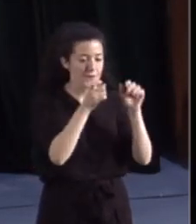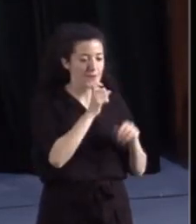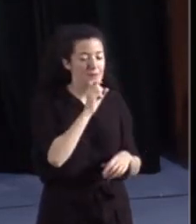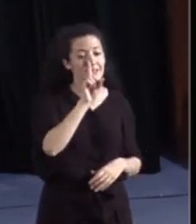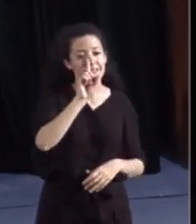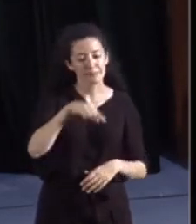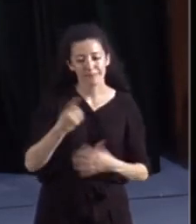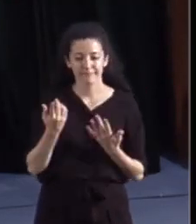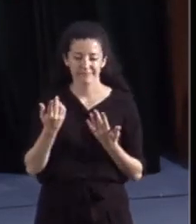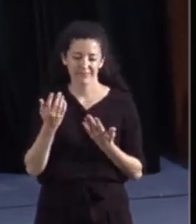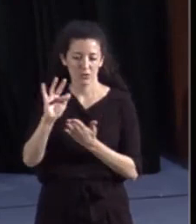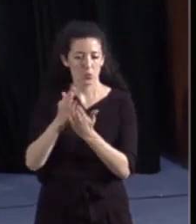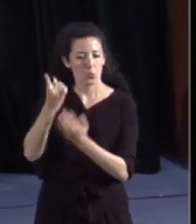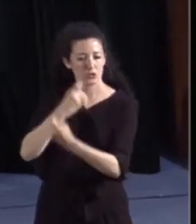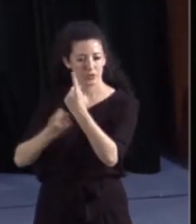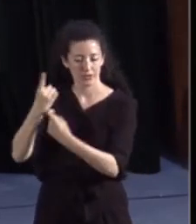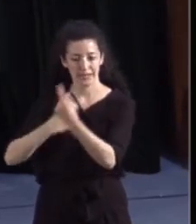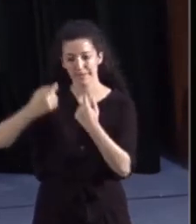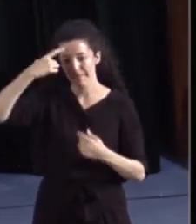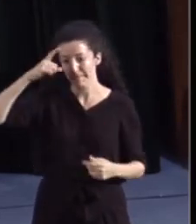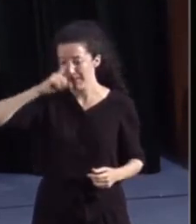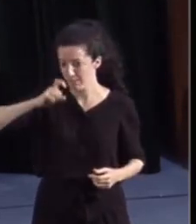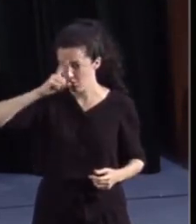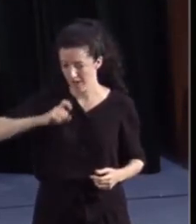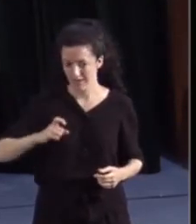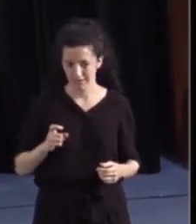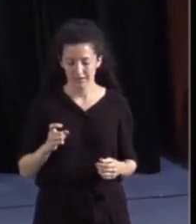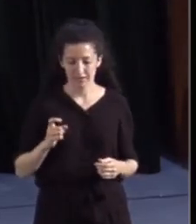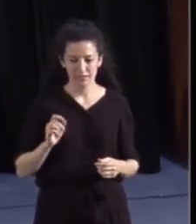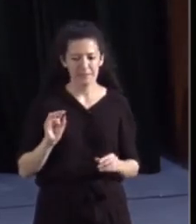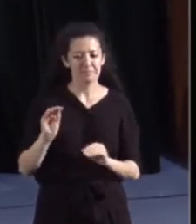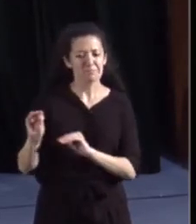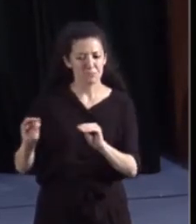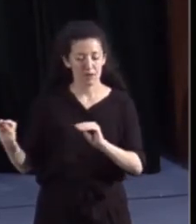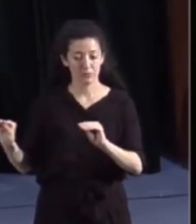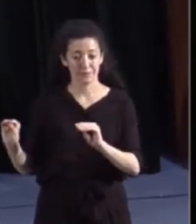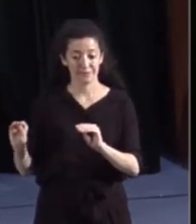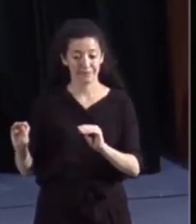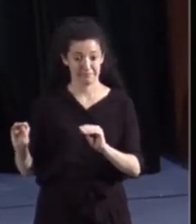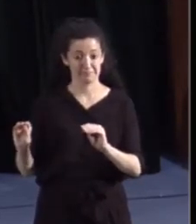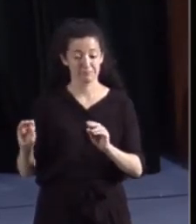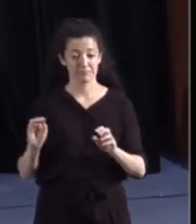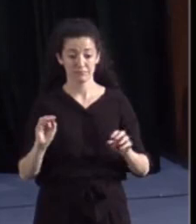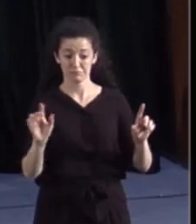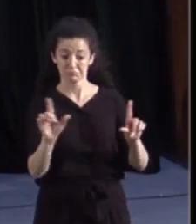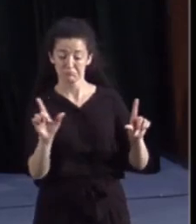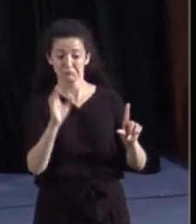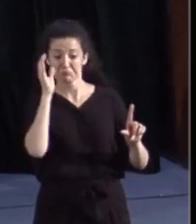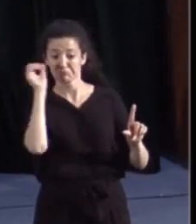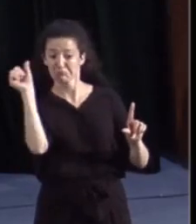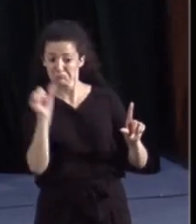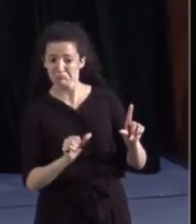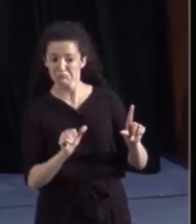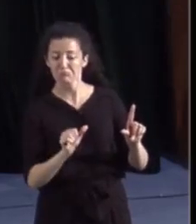cuestionarios de memoria, donde preguntábamos el recuerdo visual, tanto de lo que se había dicho en lengua de signos, que es la memoria verbal